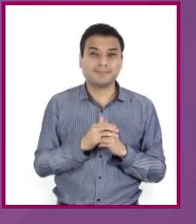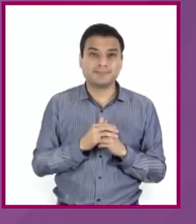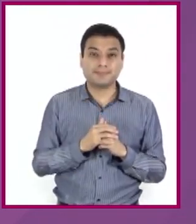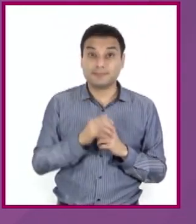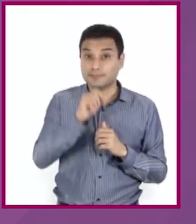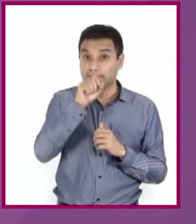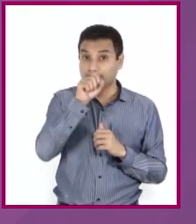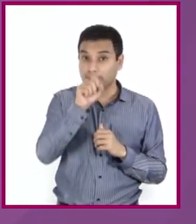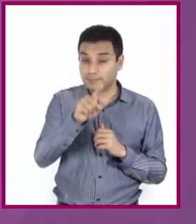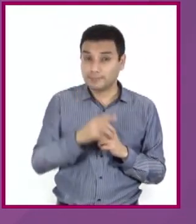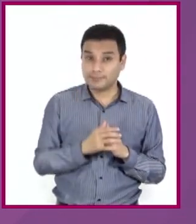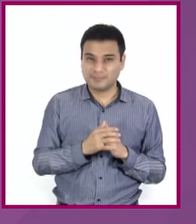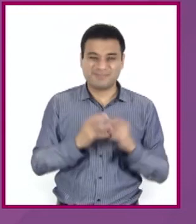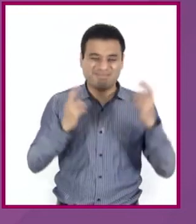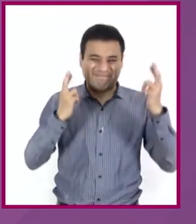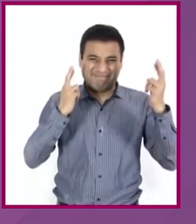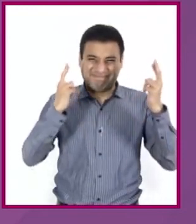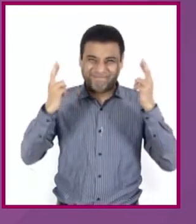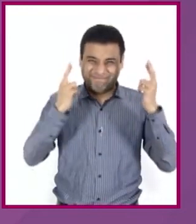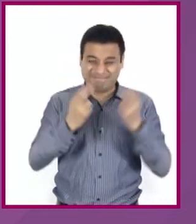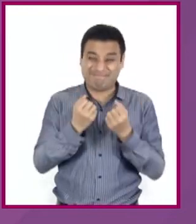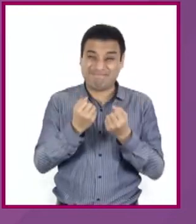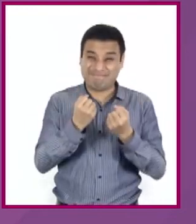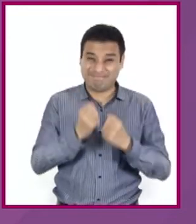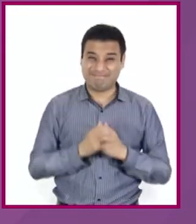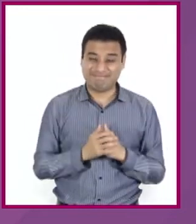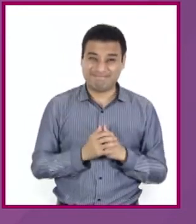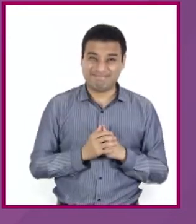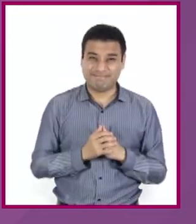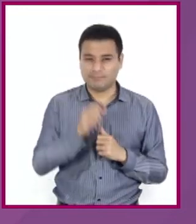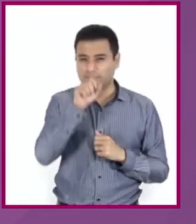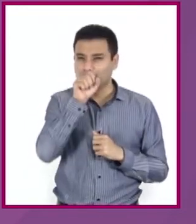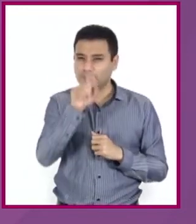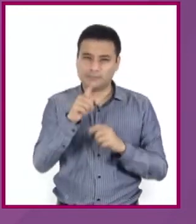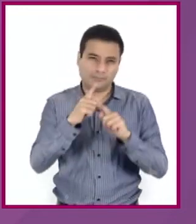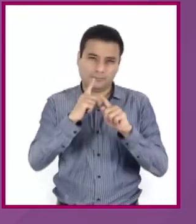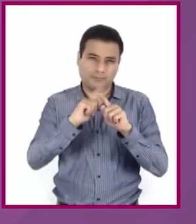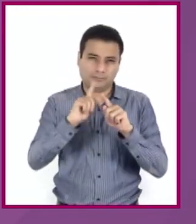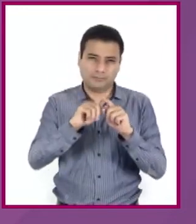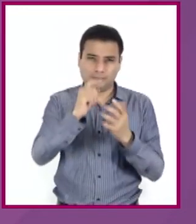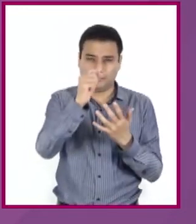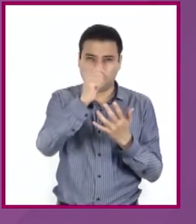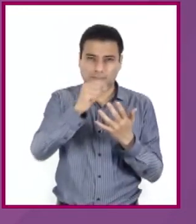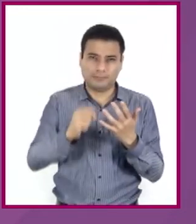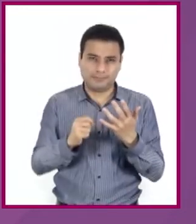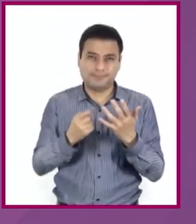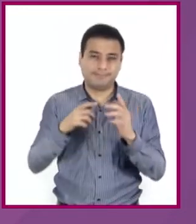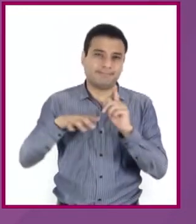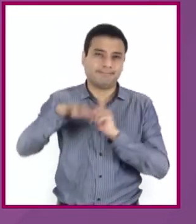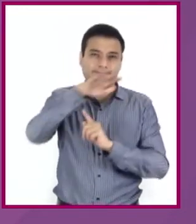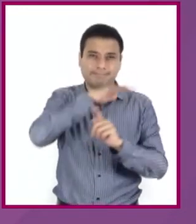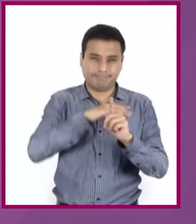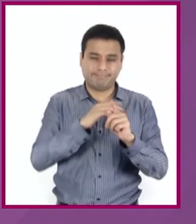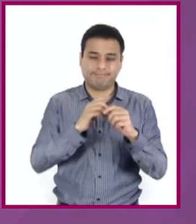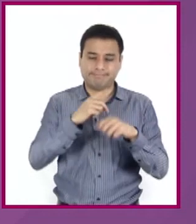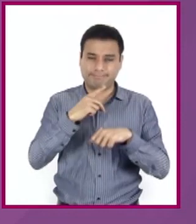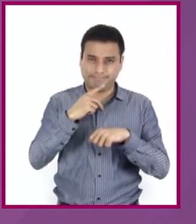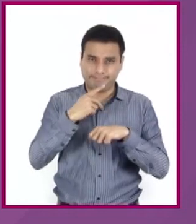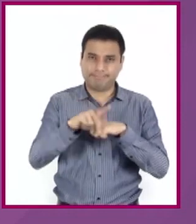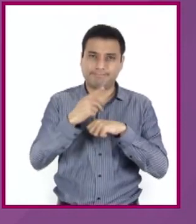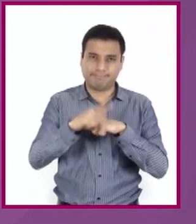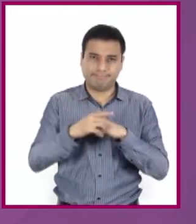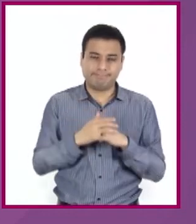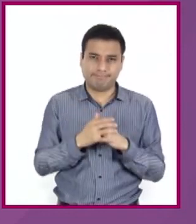incremento en el nivel de ruido y otros factores que afectan al clima, a los diversos